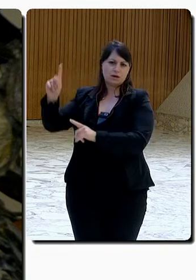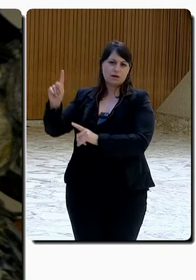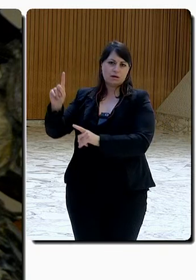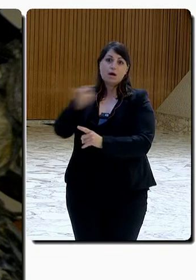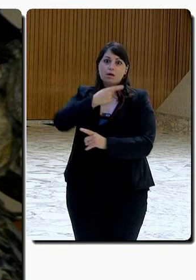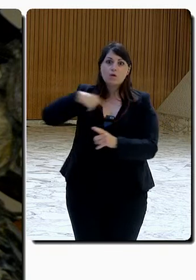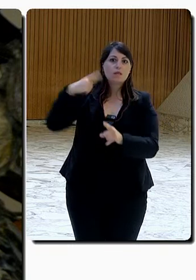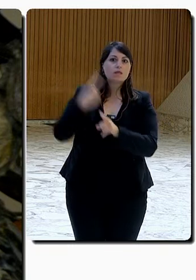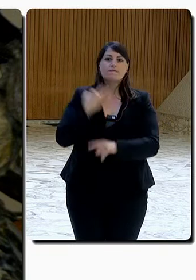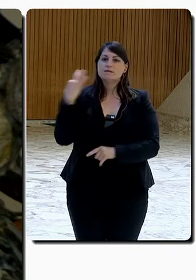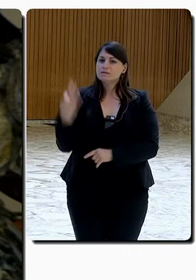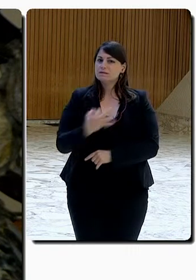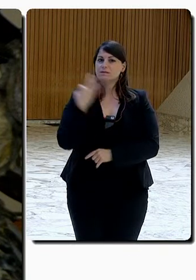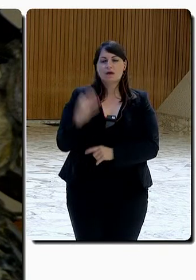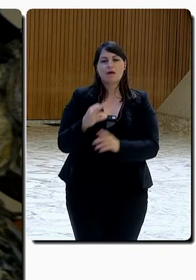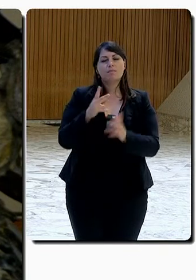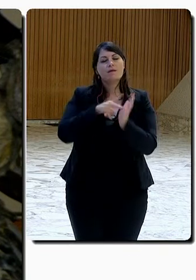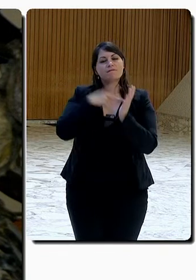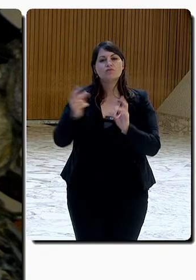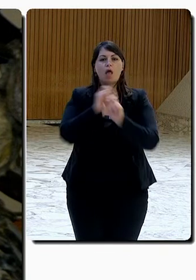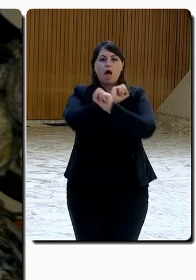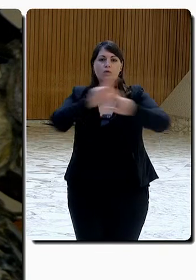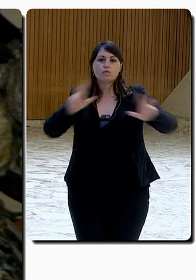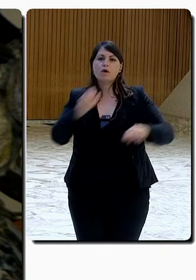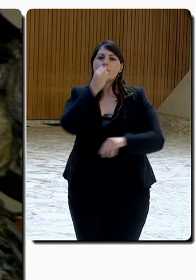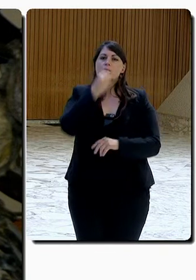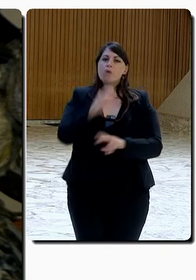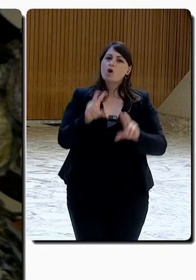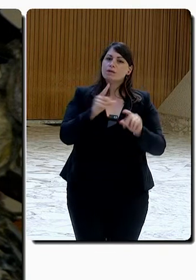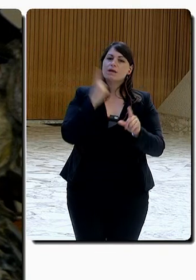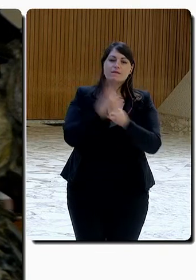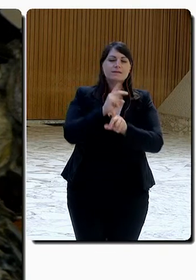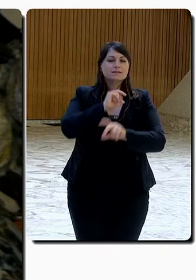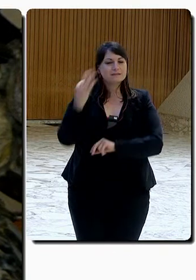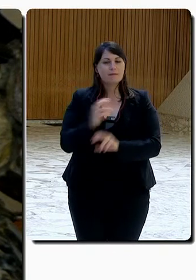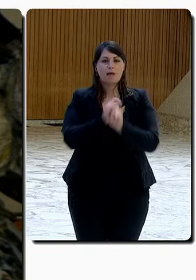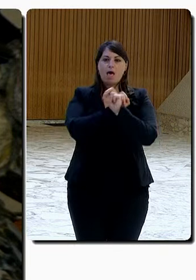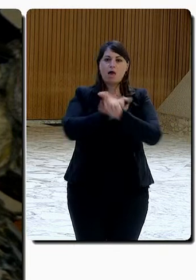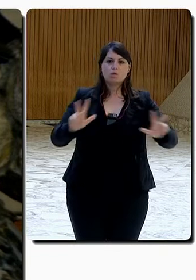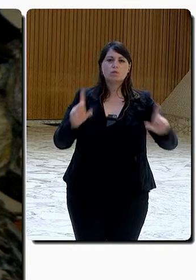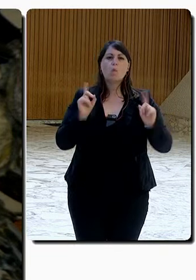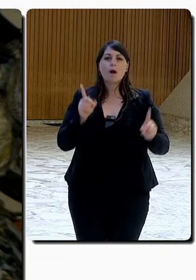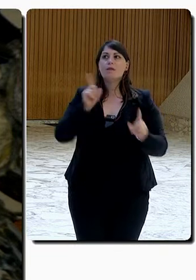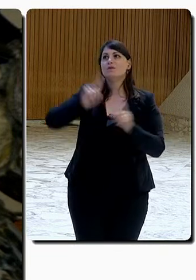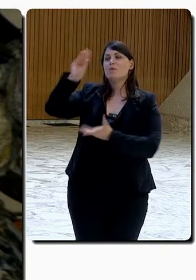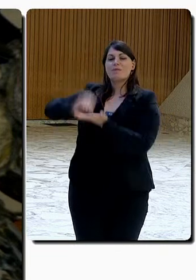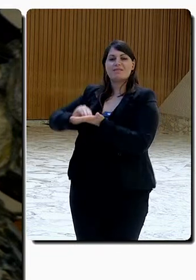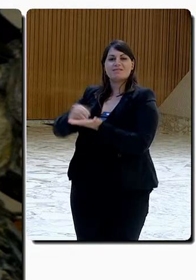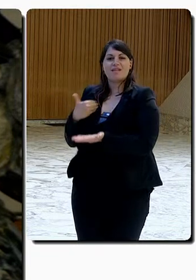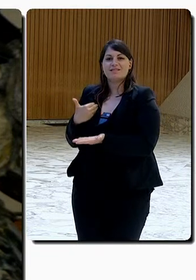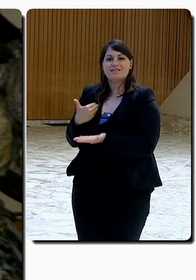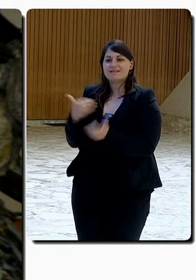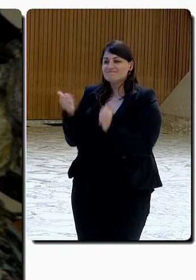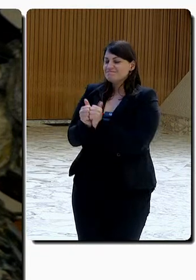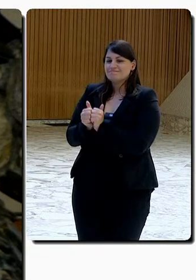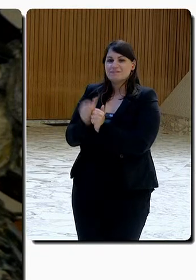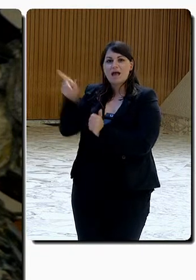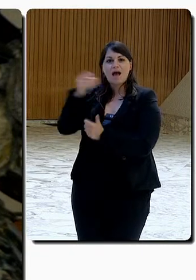nos ama. Esta historia la conozco muy bien. El hombre de la historia era mi padre.